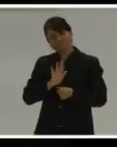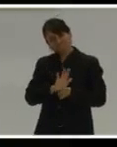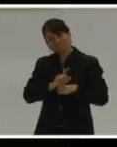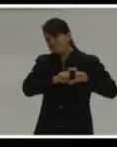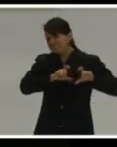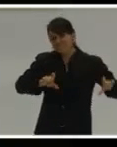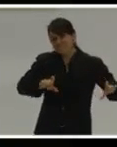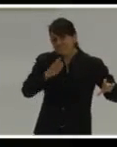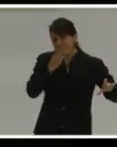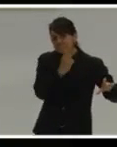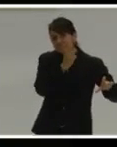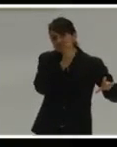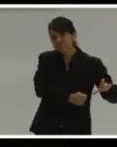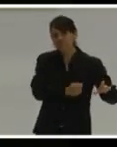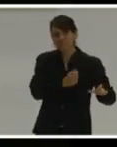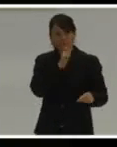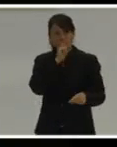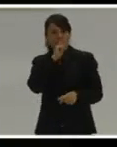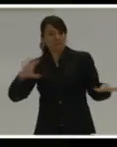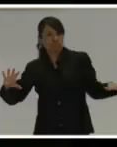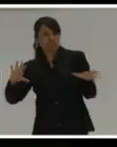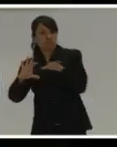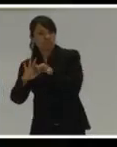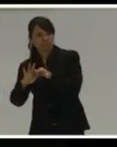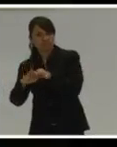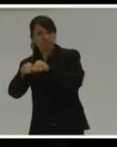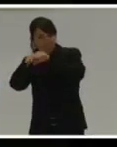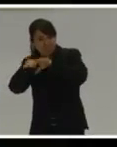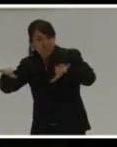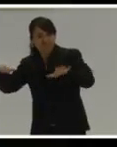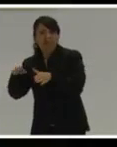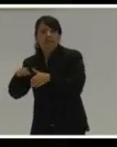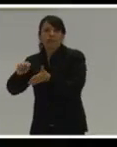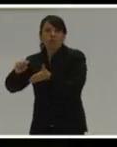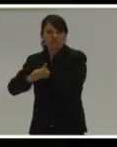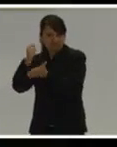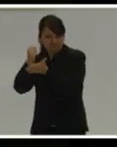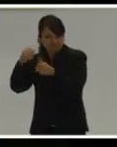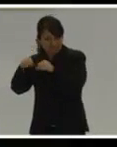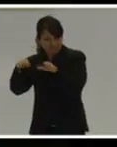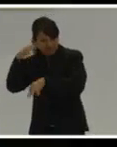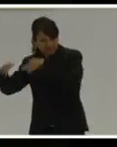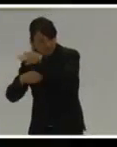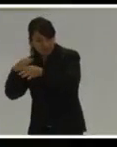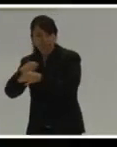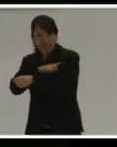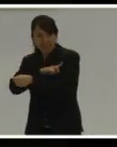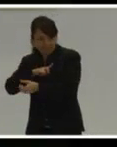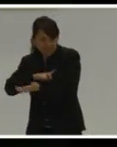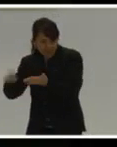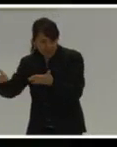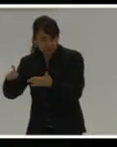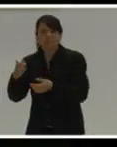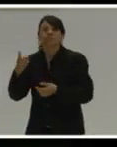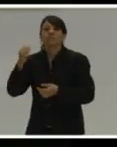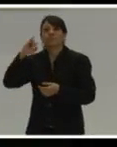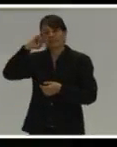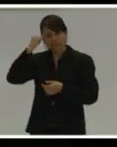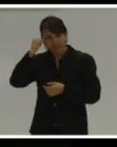con la Declaración de los Derechos de los Pueblos Indígenas, que tiene que ver con el convenio, tiene que ver